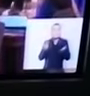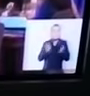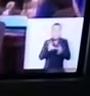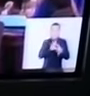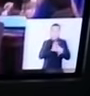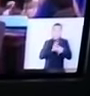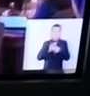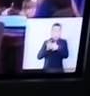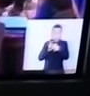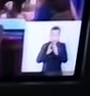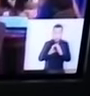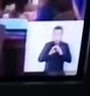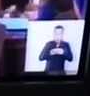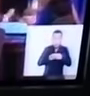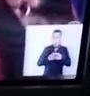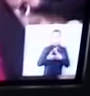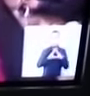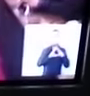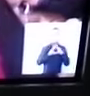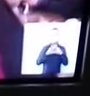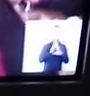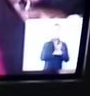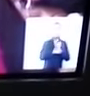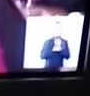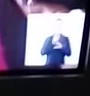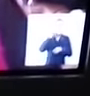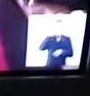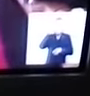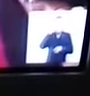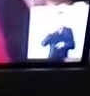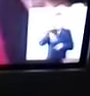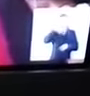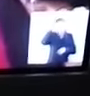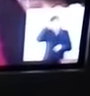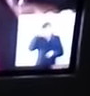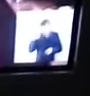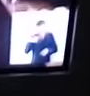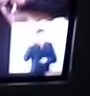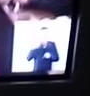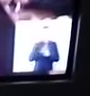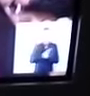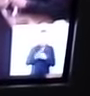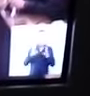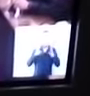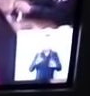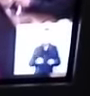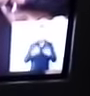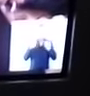dentro de la comisión. Esto, digamos, es un trabajo a nivel gubernamental